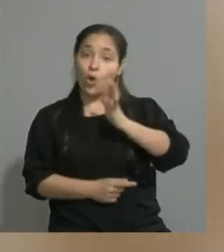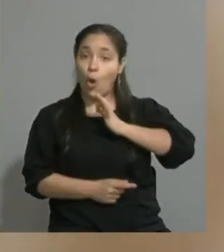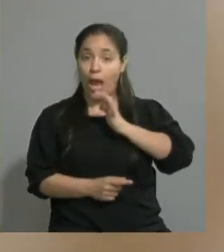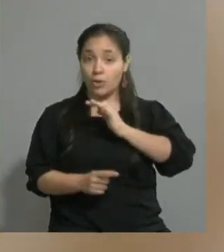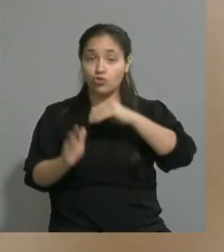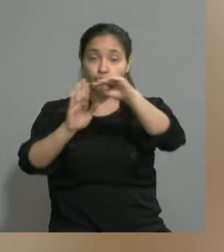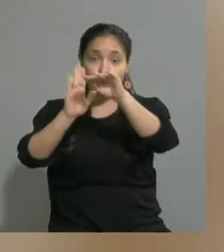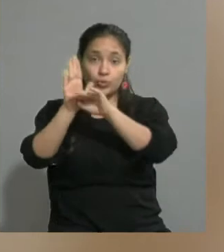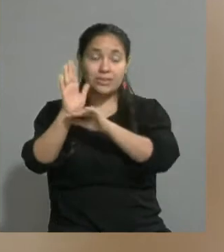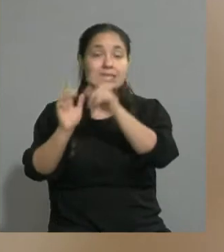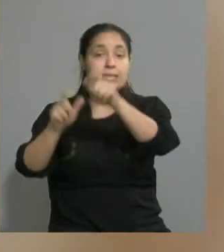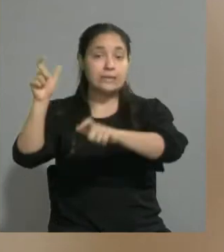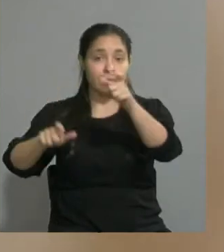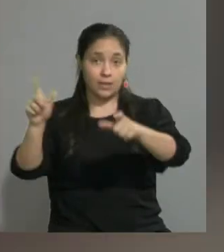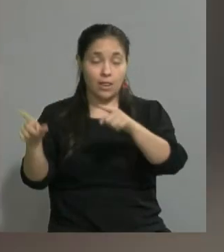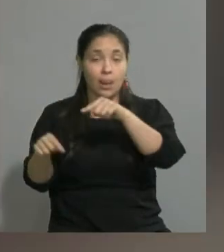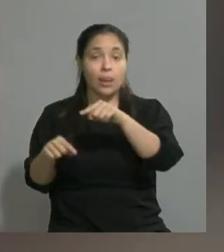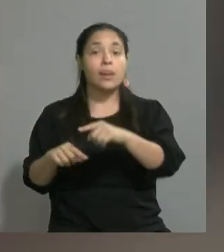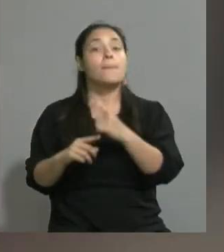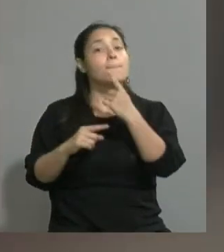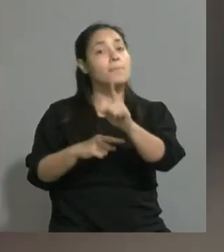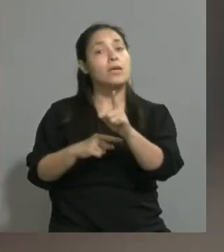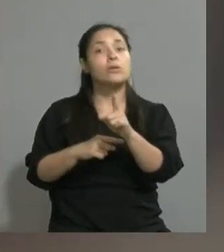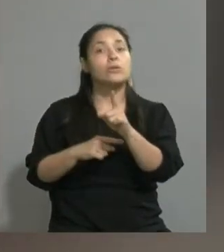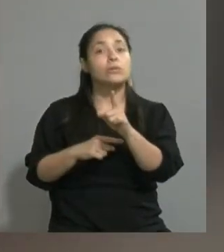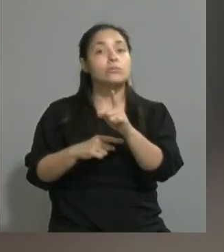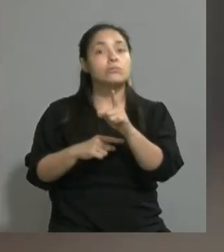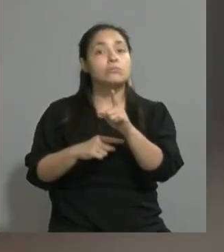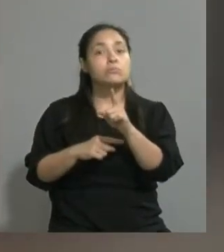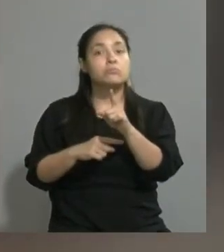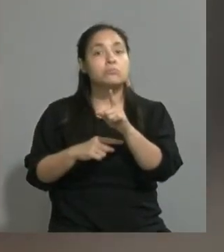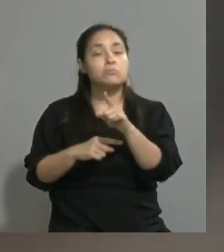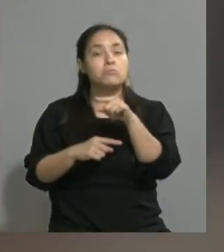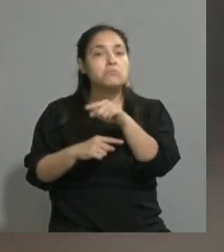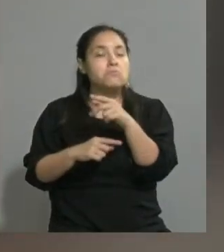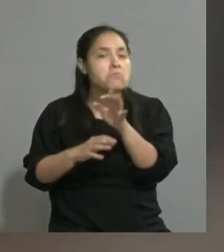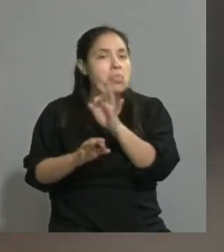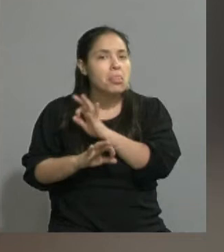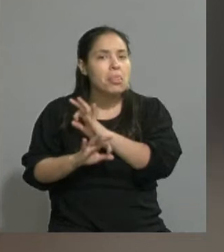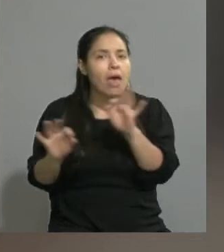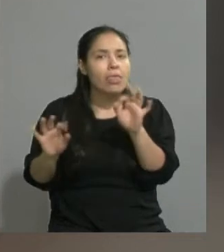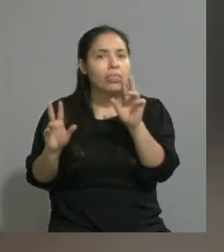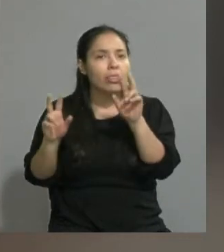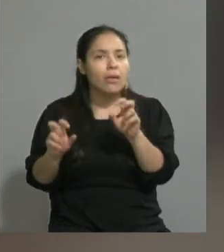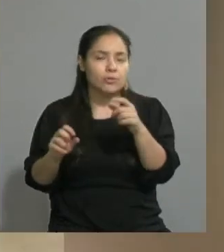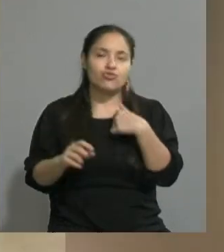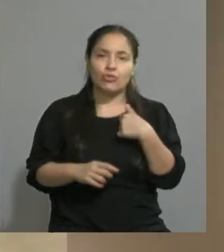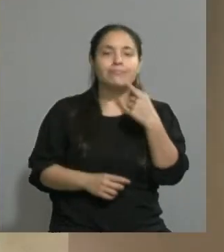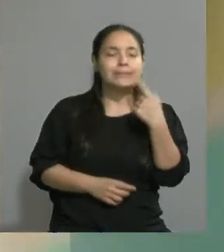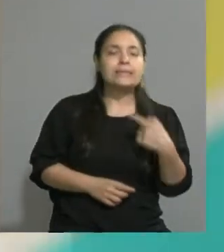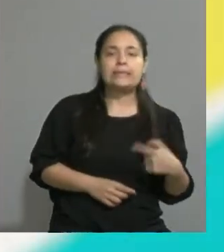Civil. Sin embargo, no dijo una palabra, yo estoy muy triste por